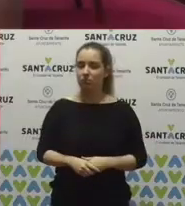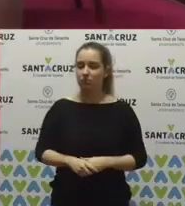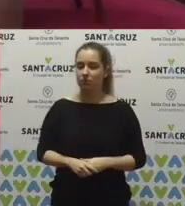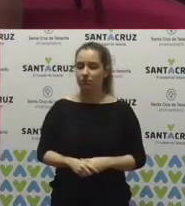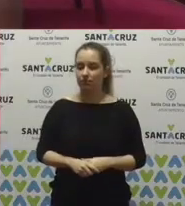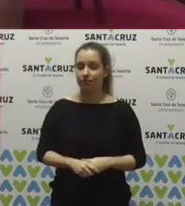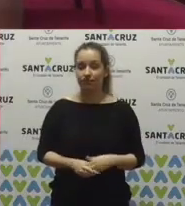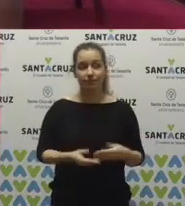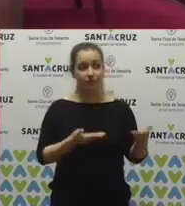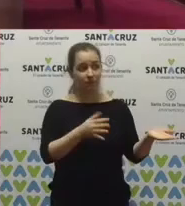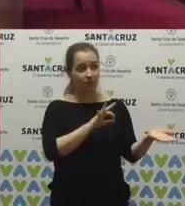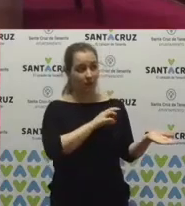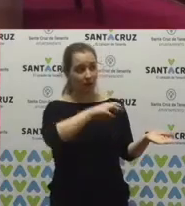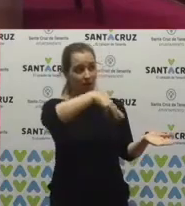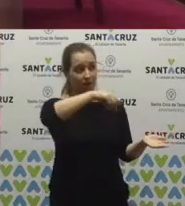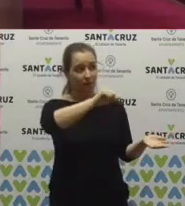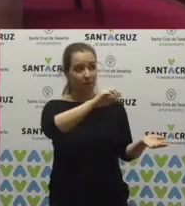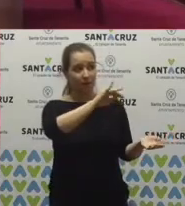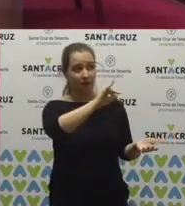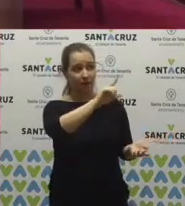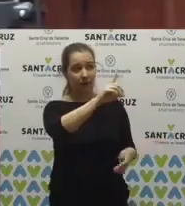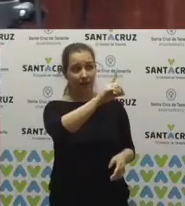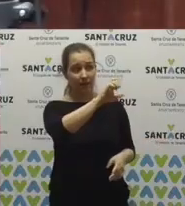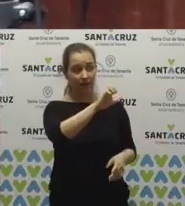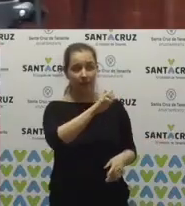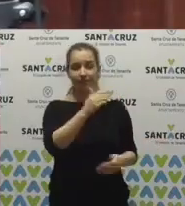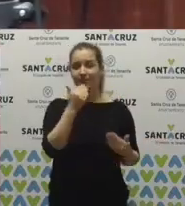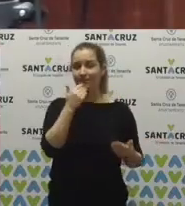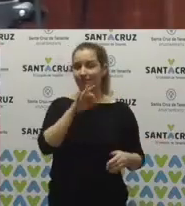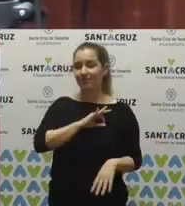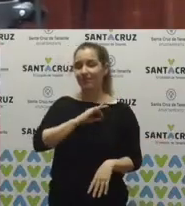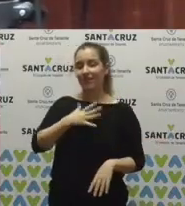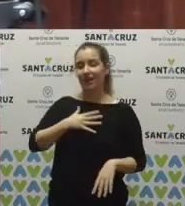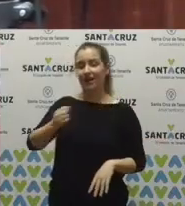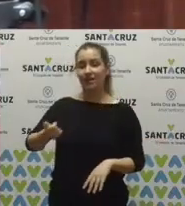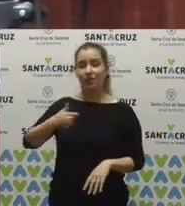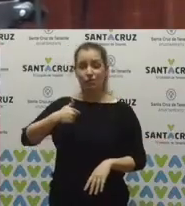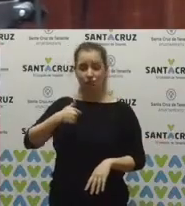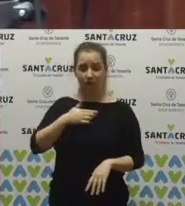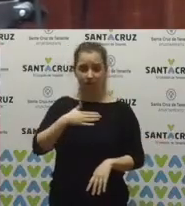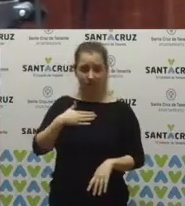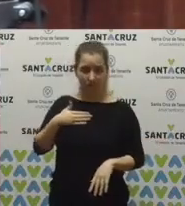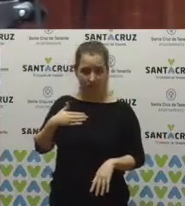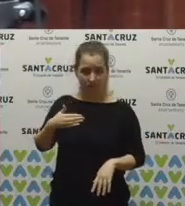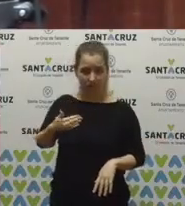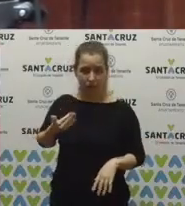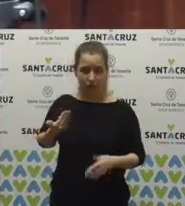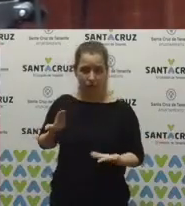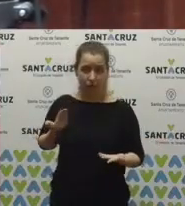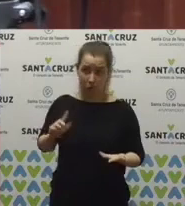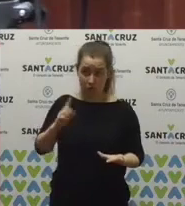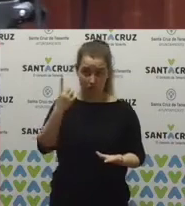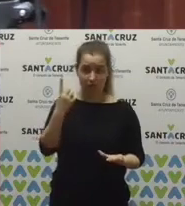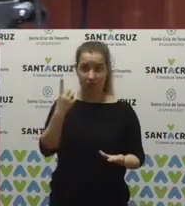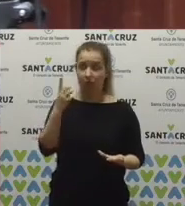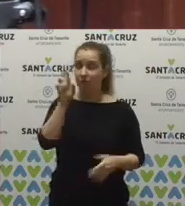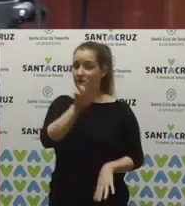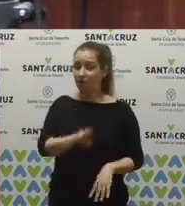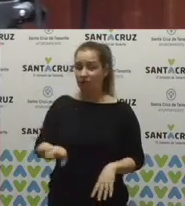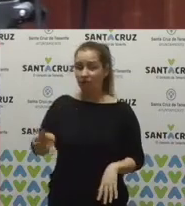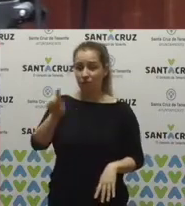doña matilde señora alcaldesa yo lo que sí voy a en primer lugar reiterar